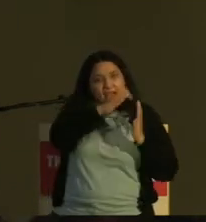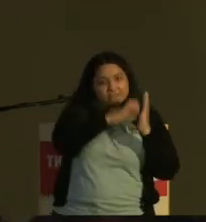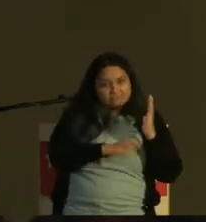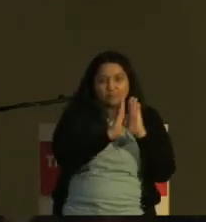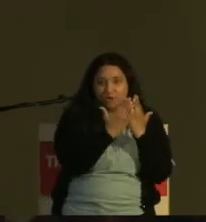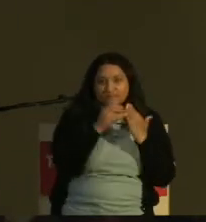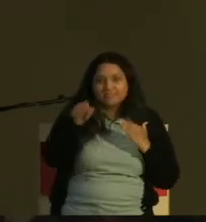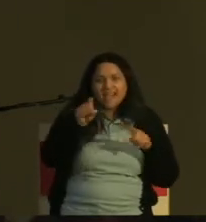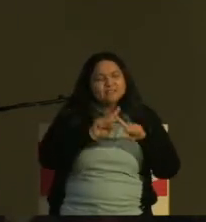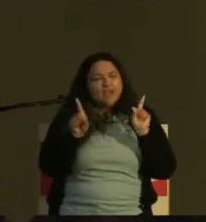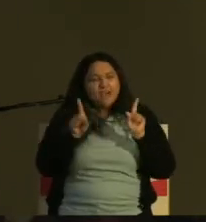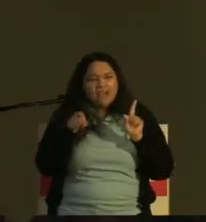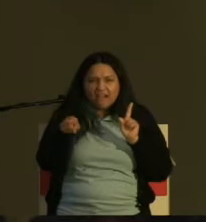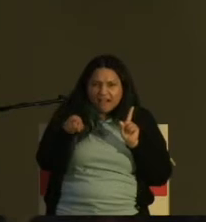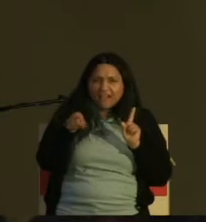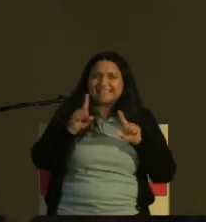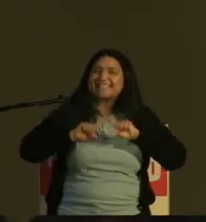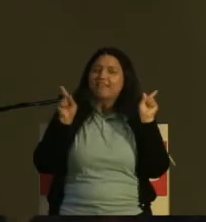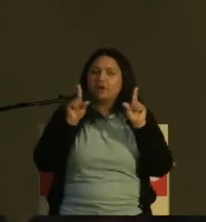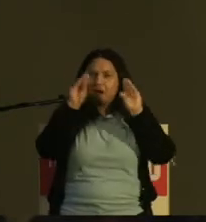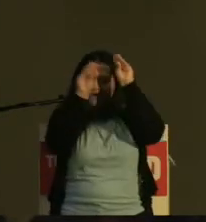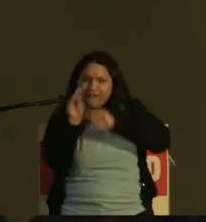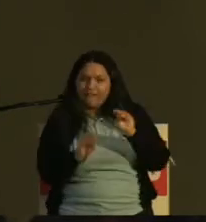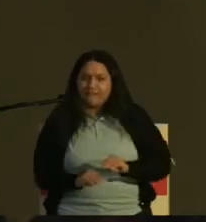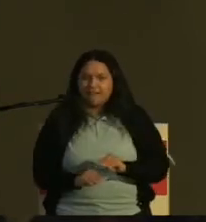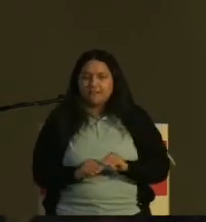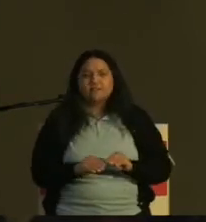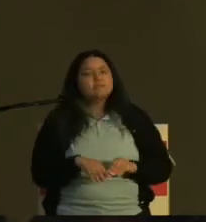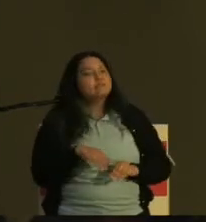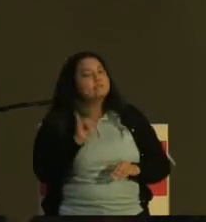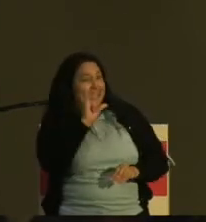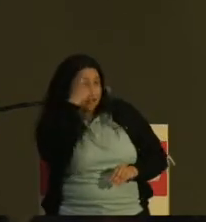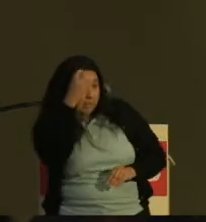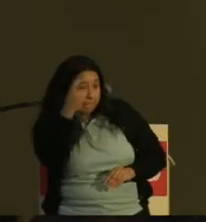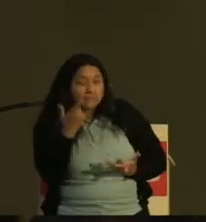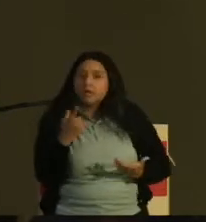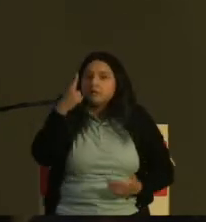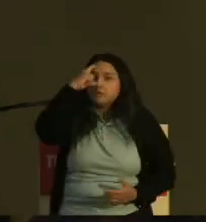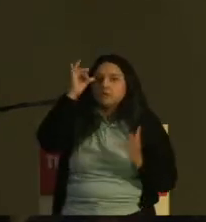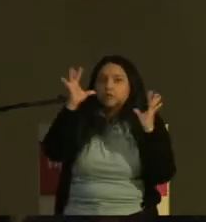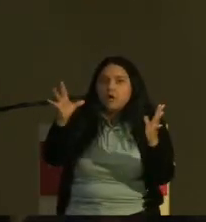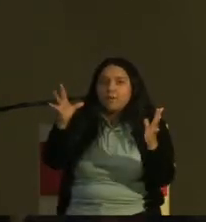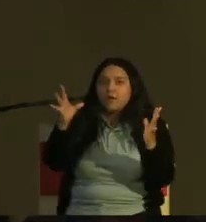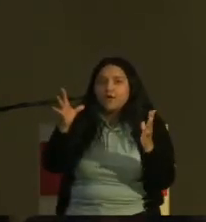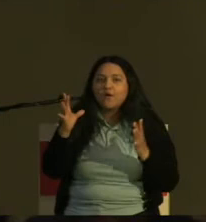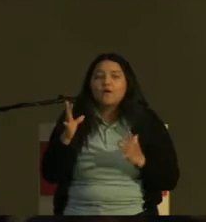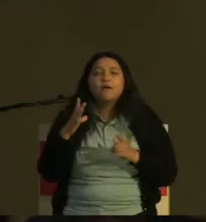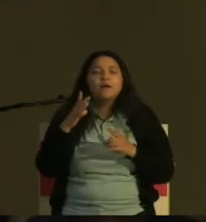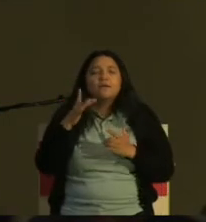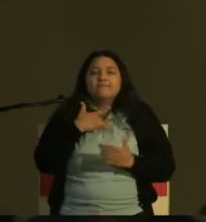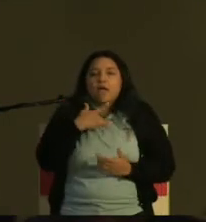no sabía el orden, no sabía cuál iba a venir. Como un sueño casi. Como un sueño horrible e incluso una